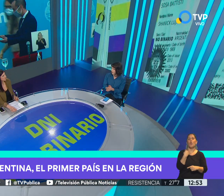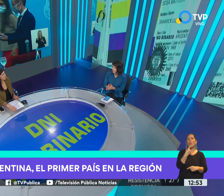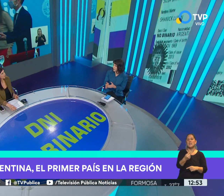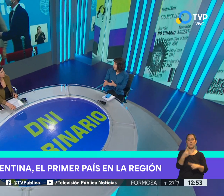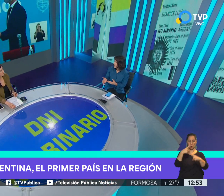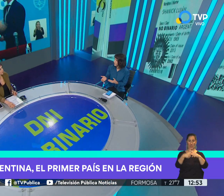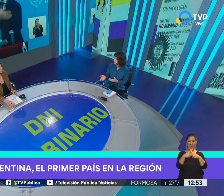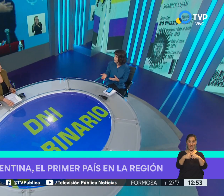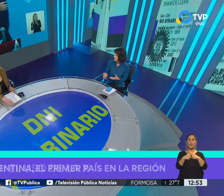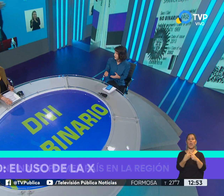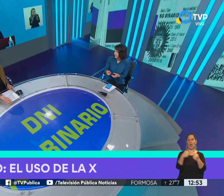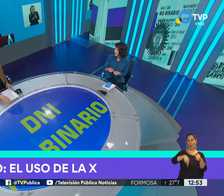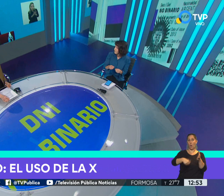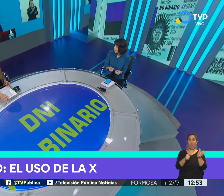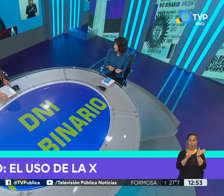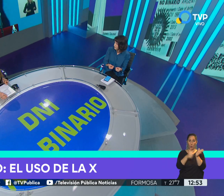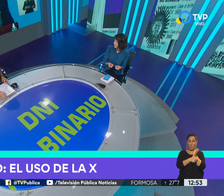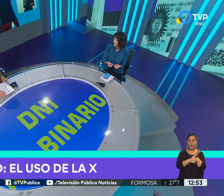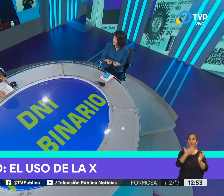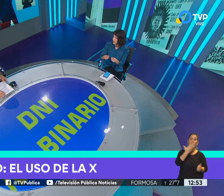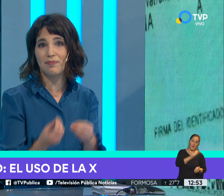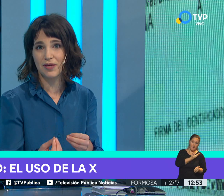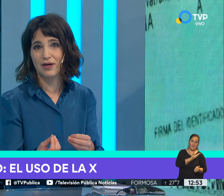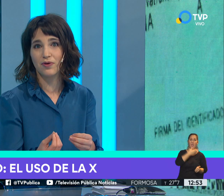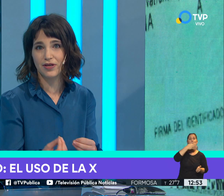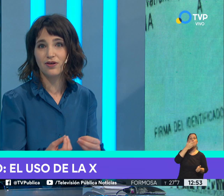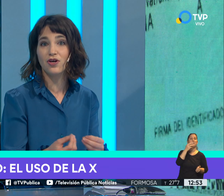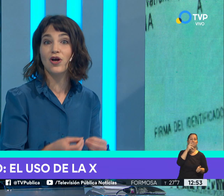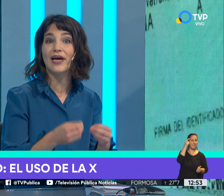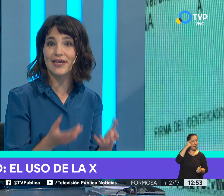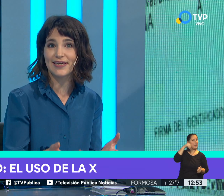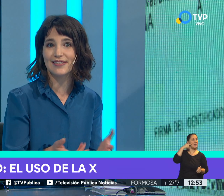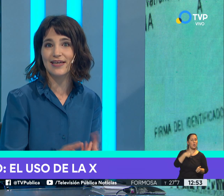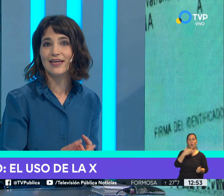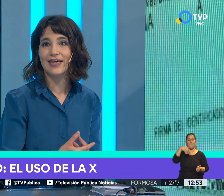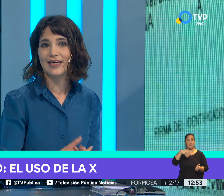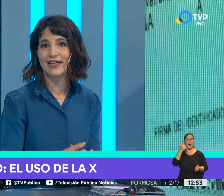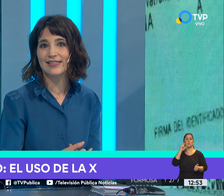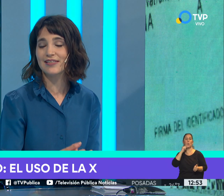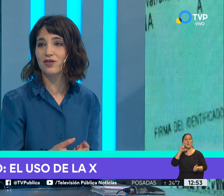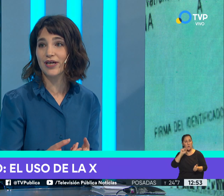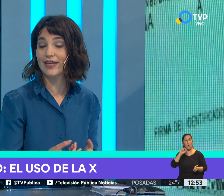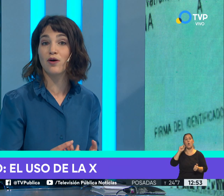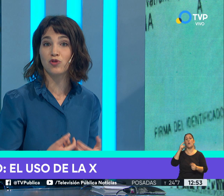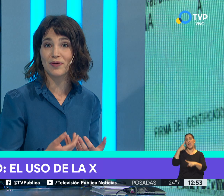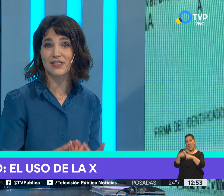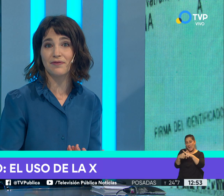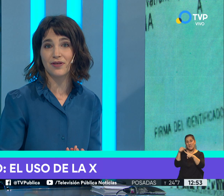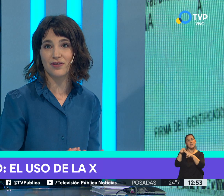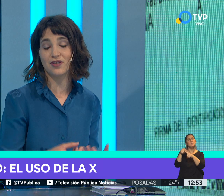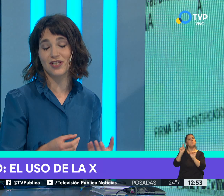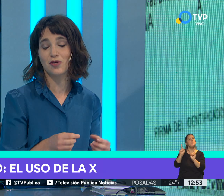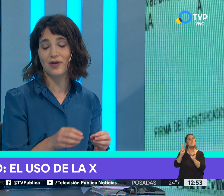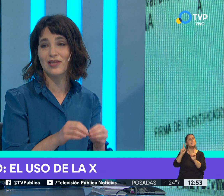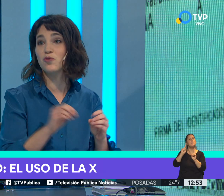referimos a que los documentos ahora pueden tener la F de femenino, la M de masculino o la X de sexo, género